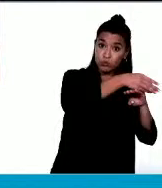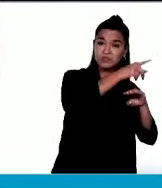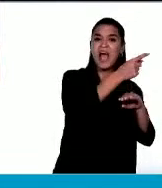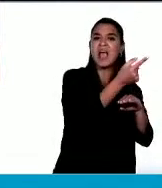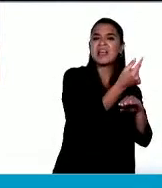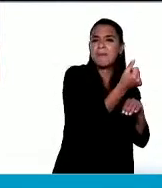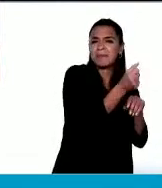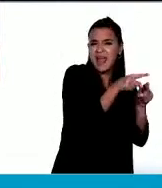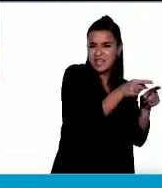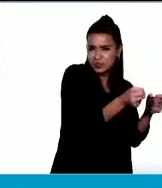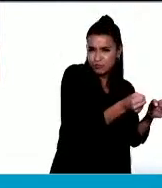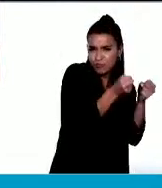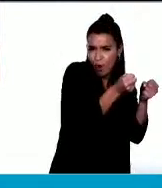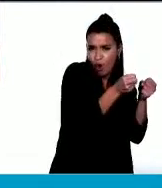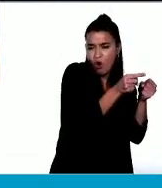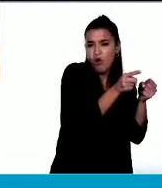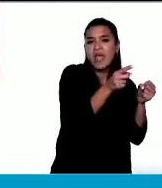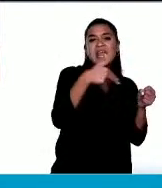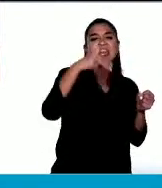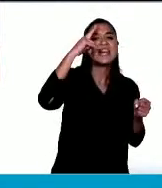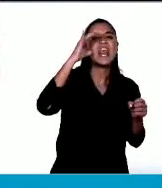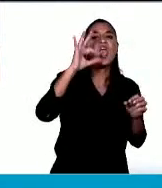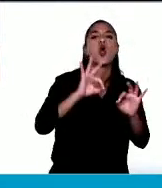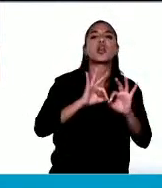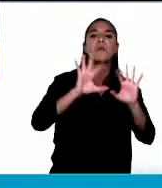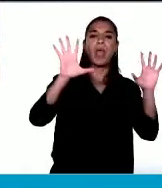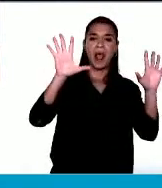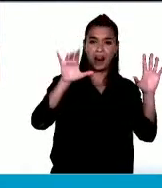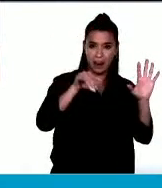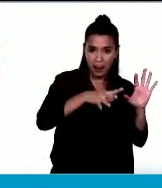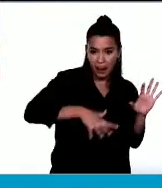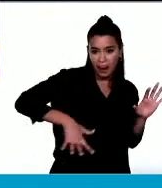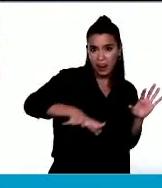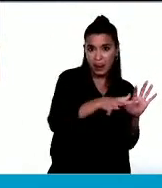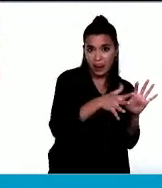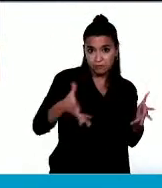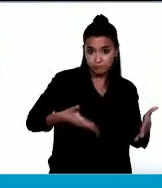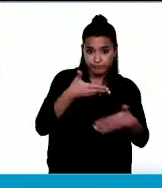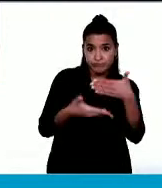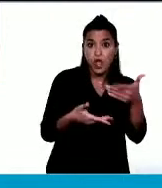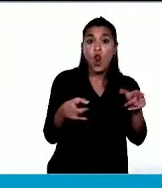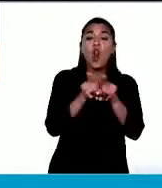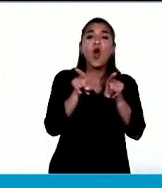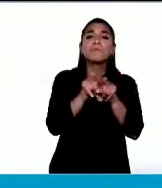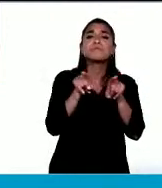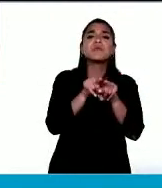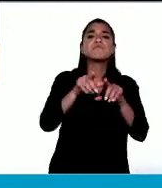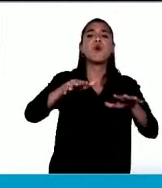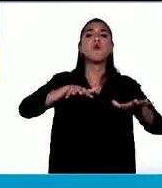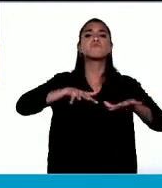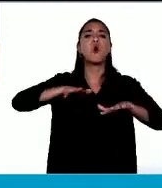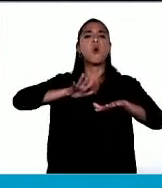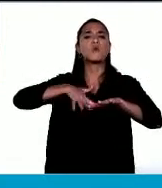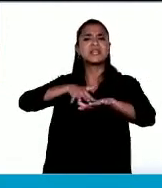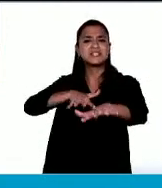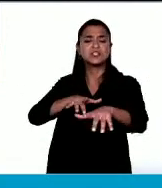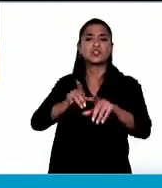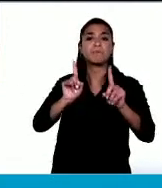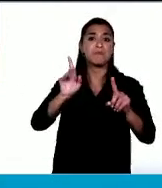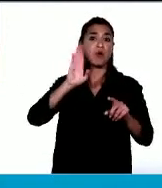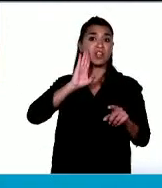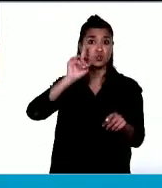neoliberal fue puesto en cuestión por la acción de las masas. Lo mismo sucedió recientemente con las movilizaciones en los propios Estados